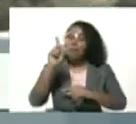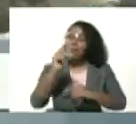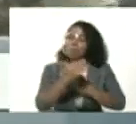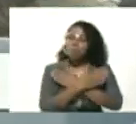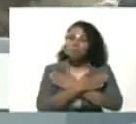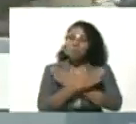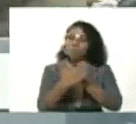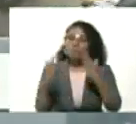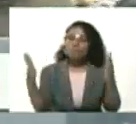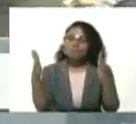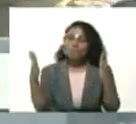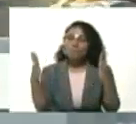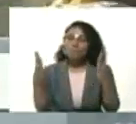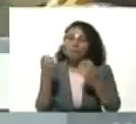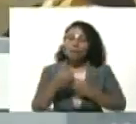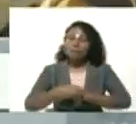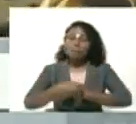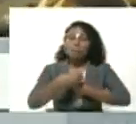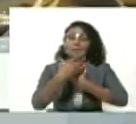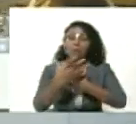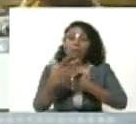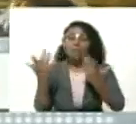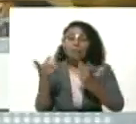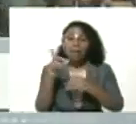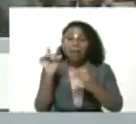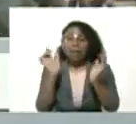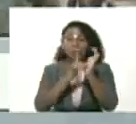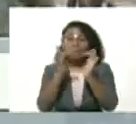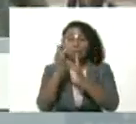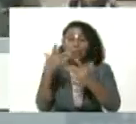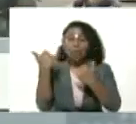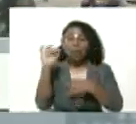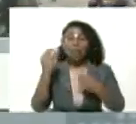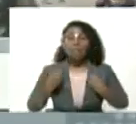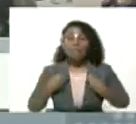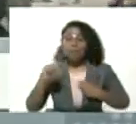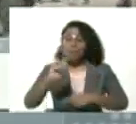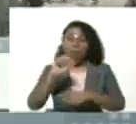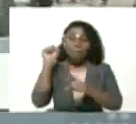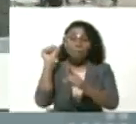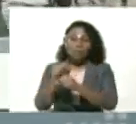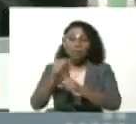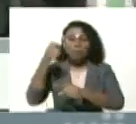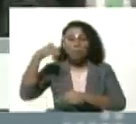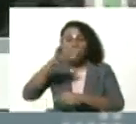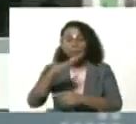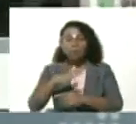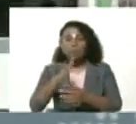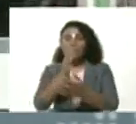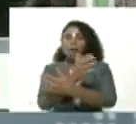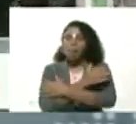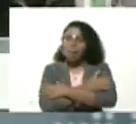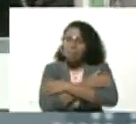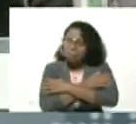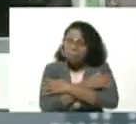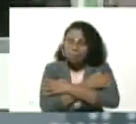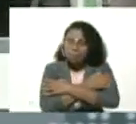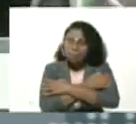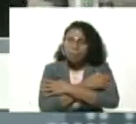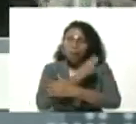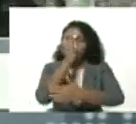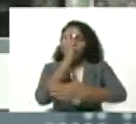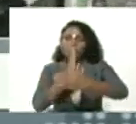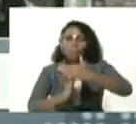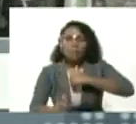solidaridad es la expresión de que Cristo está vivo y que no abandona a su pueblo, que abraza a los